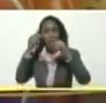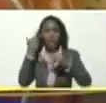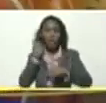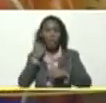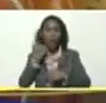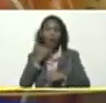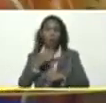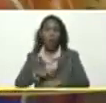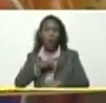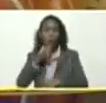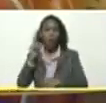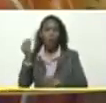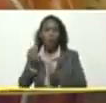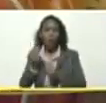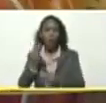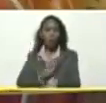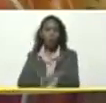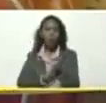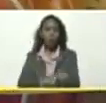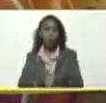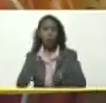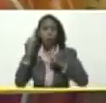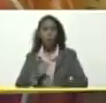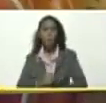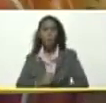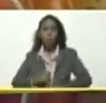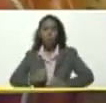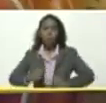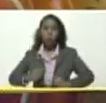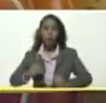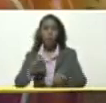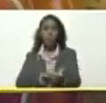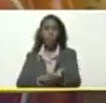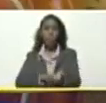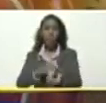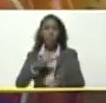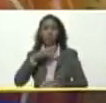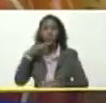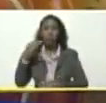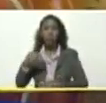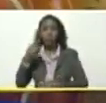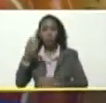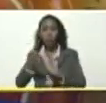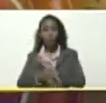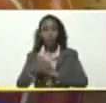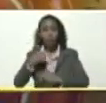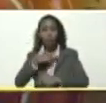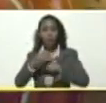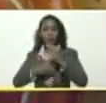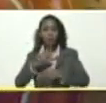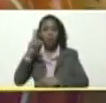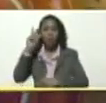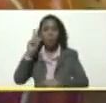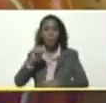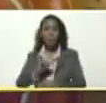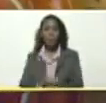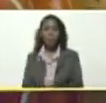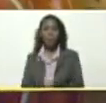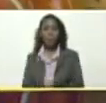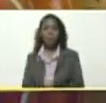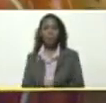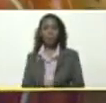crónicas como hipertensión, obesidad y diabetes. Estamos realizando también